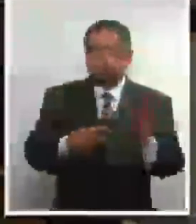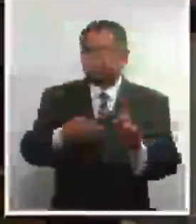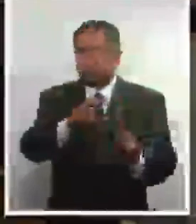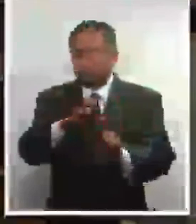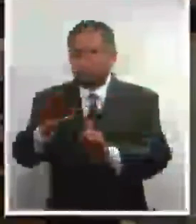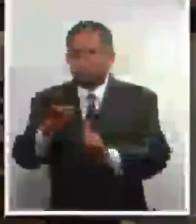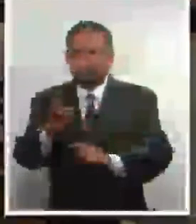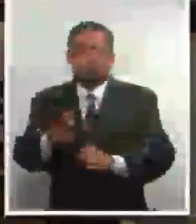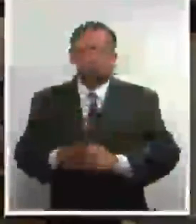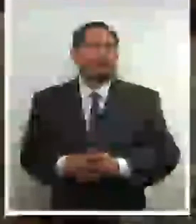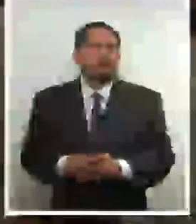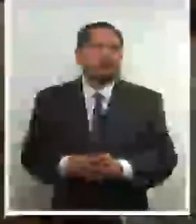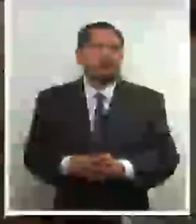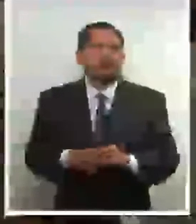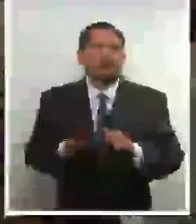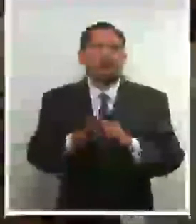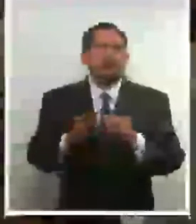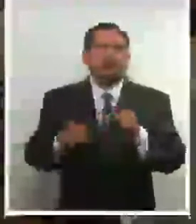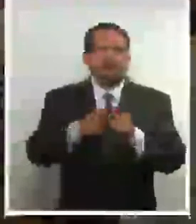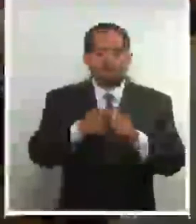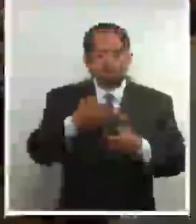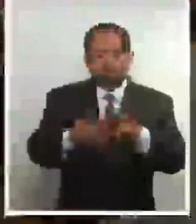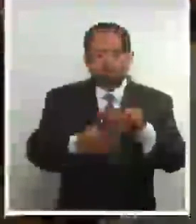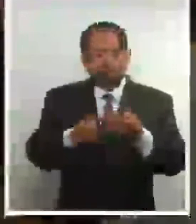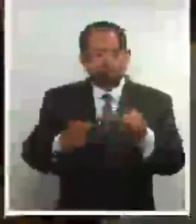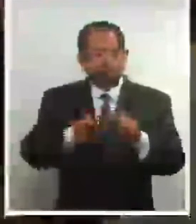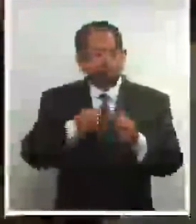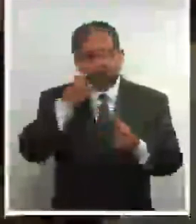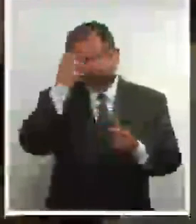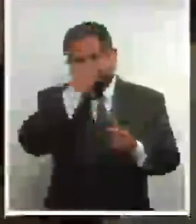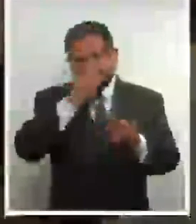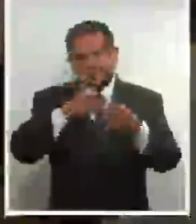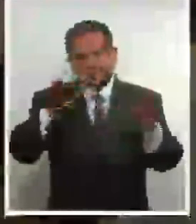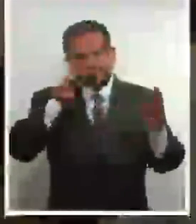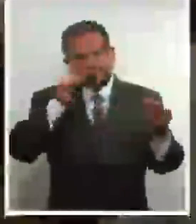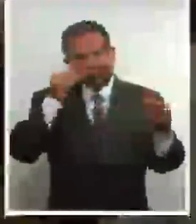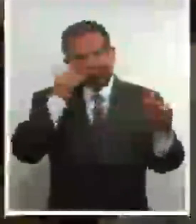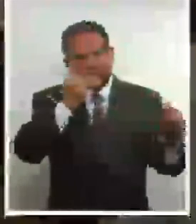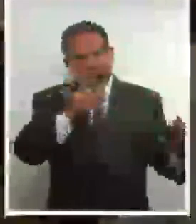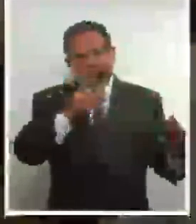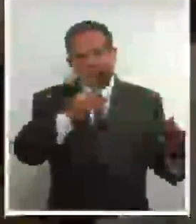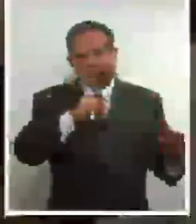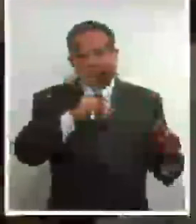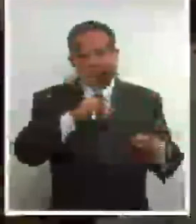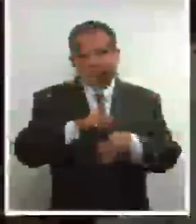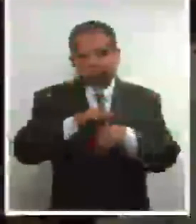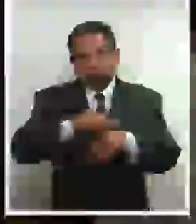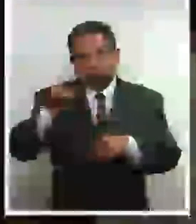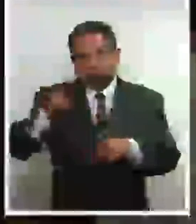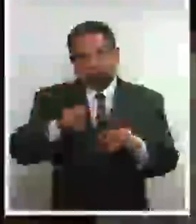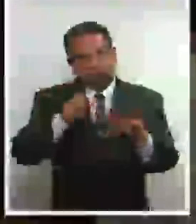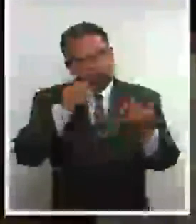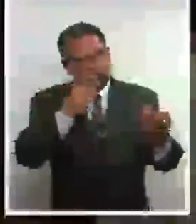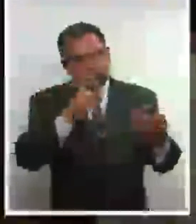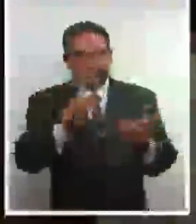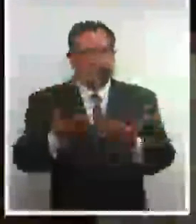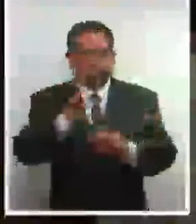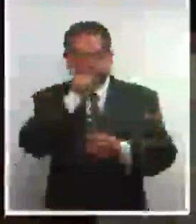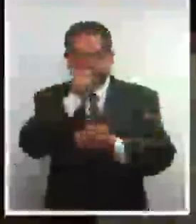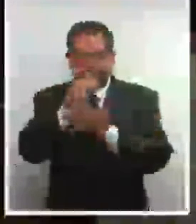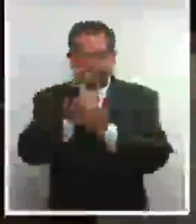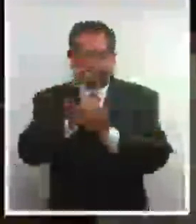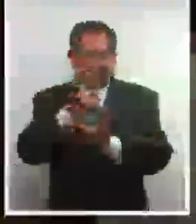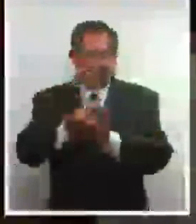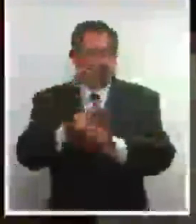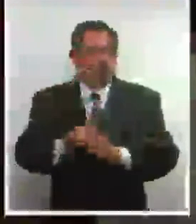esta Constitución, mediante un proceso de examinación público y abierto de conformidad con lo que establezca la ley.